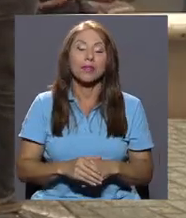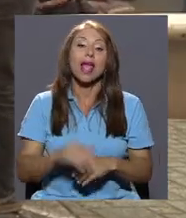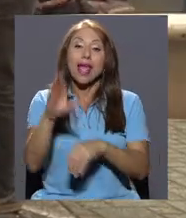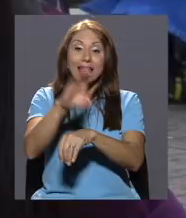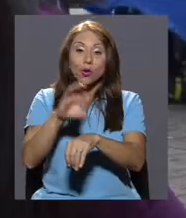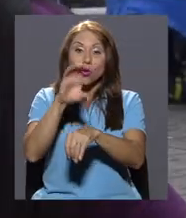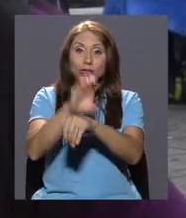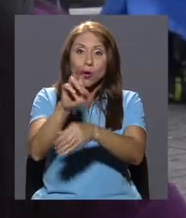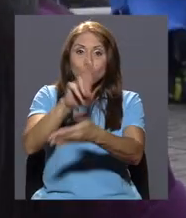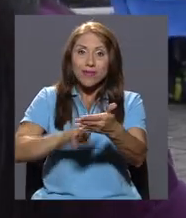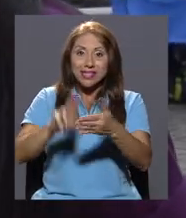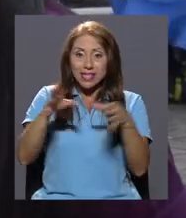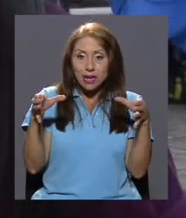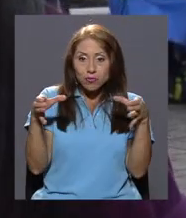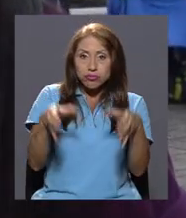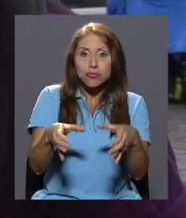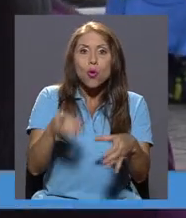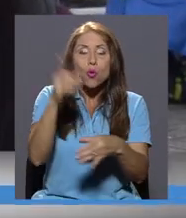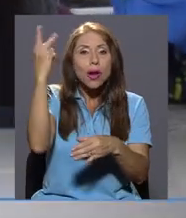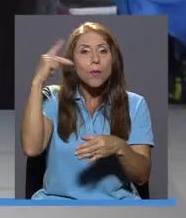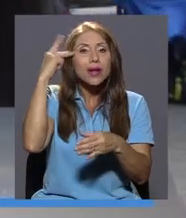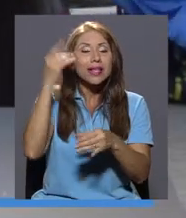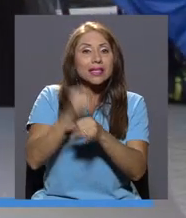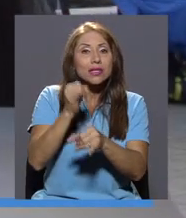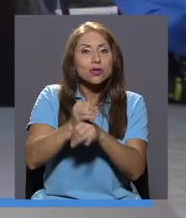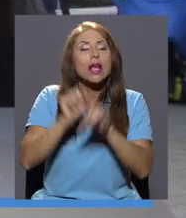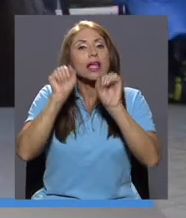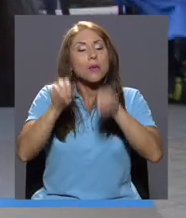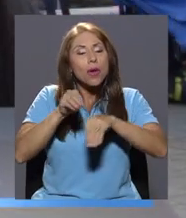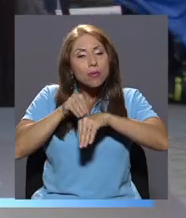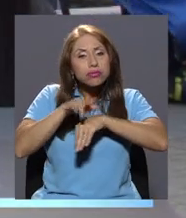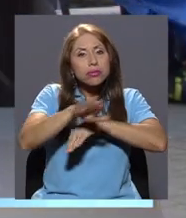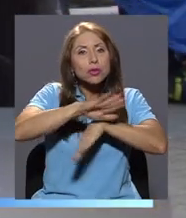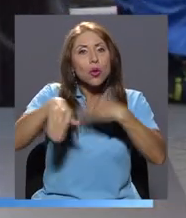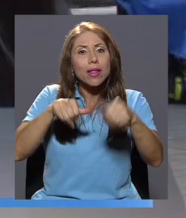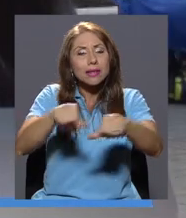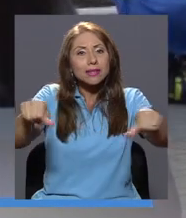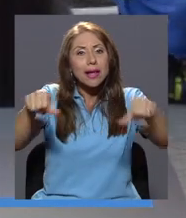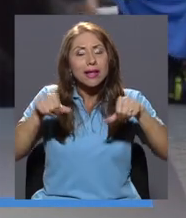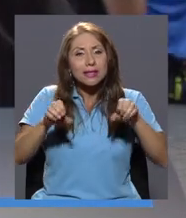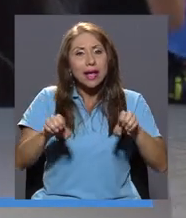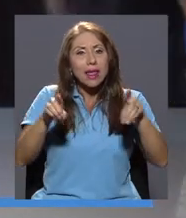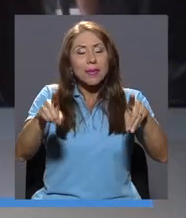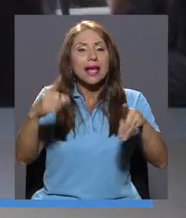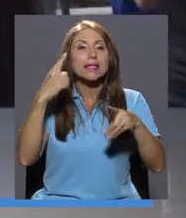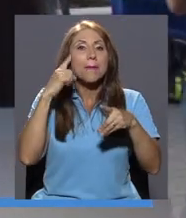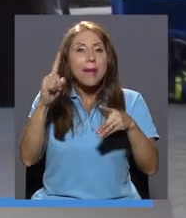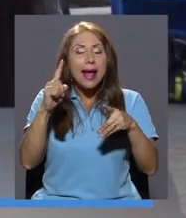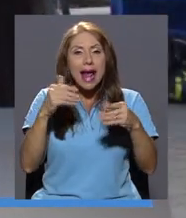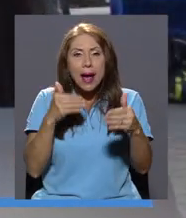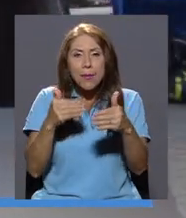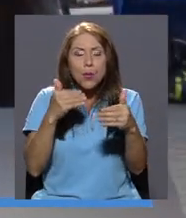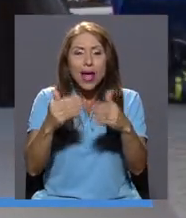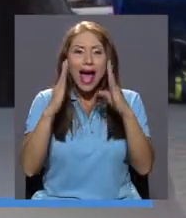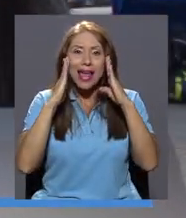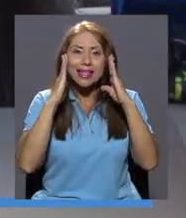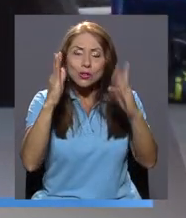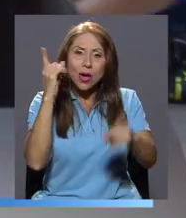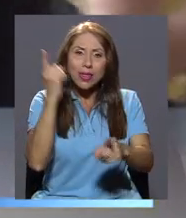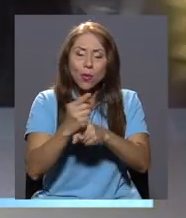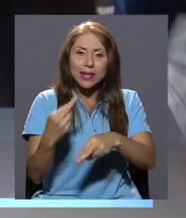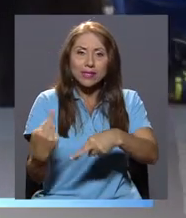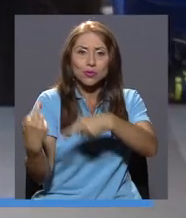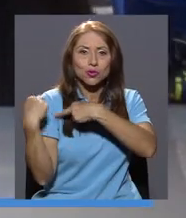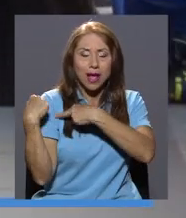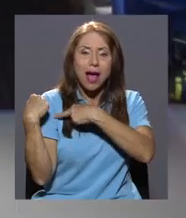Consejo Universitario una política institucional que pueda aplicar a todas las áreas académicas para una aproximación y lo que sería la atención adecuada y